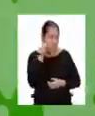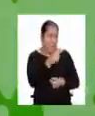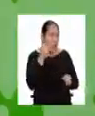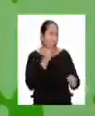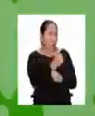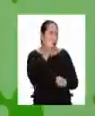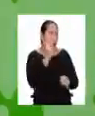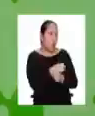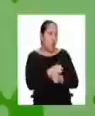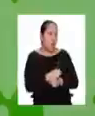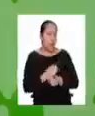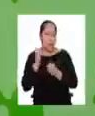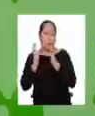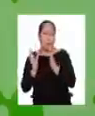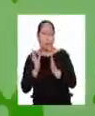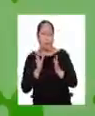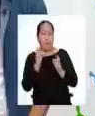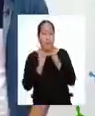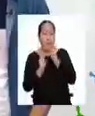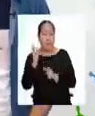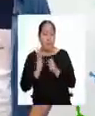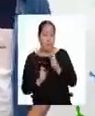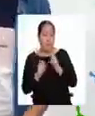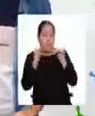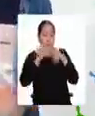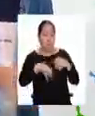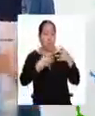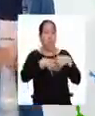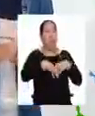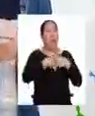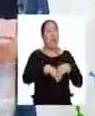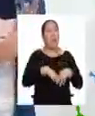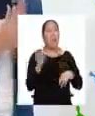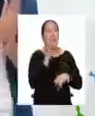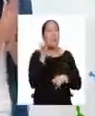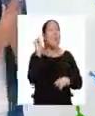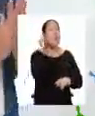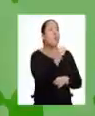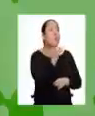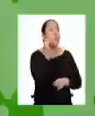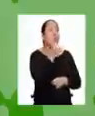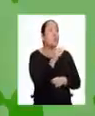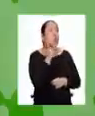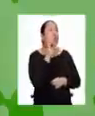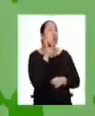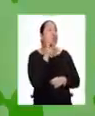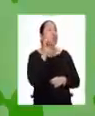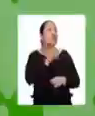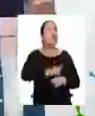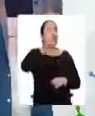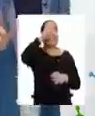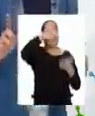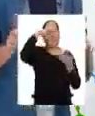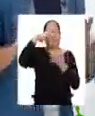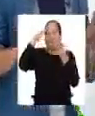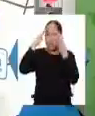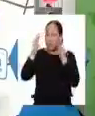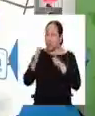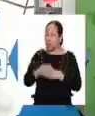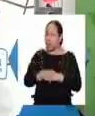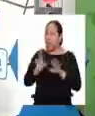Los fabricantes de máquinas, como tú, Delta, son los que más contaminan, yo lo sé. A